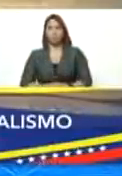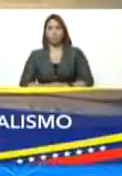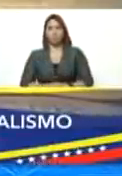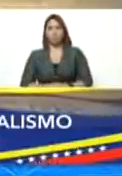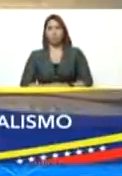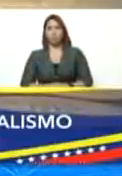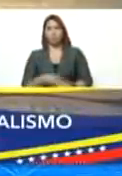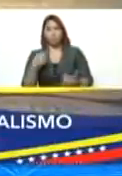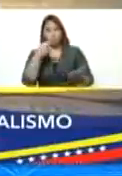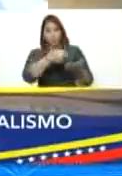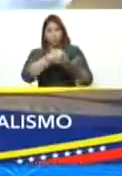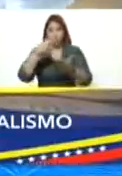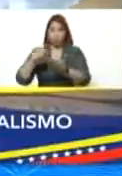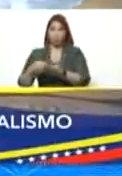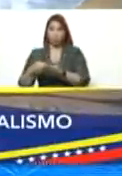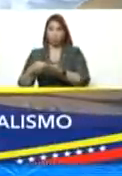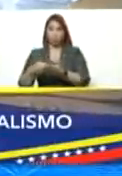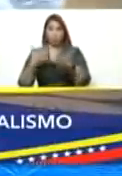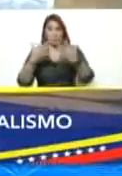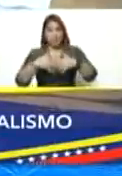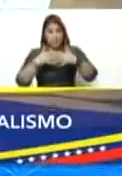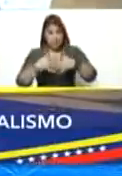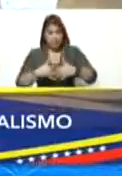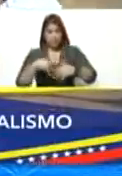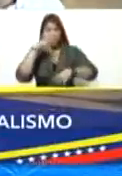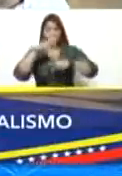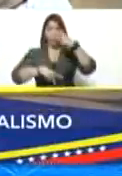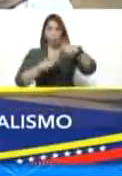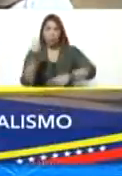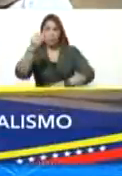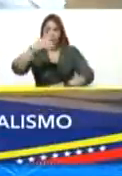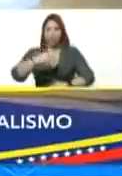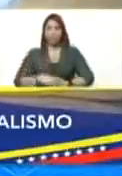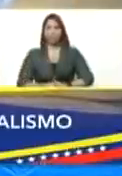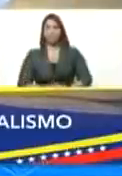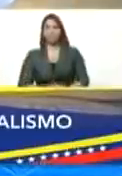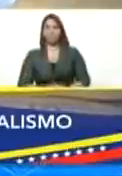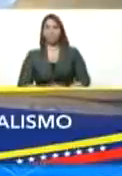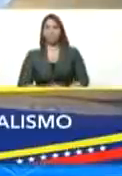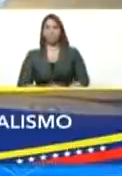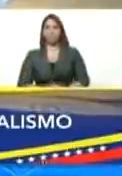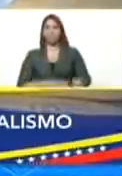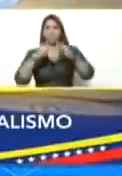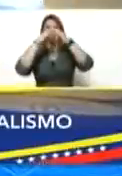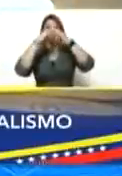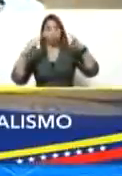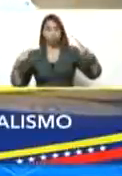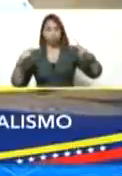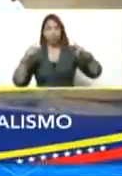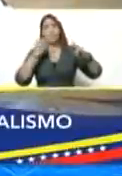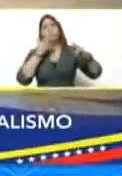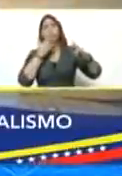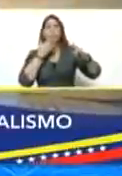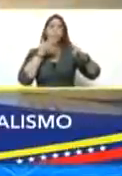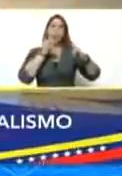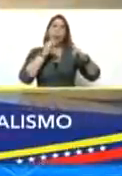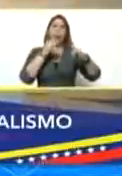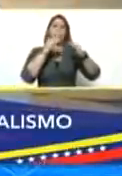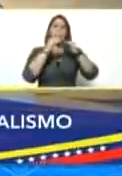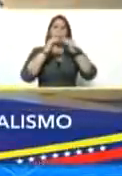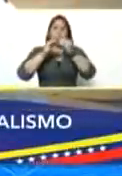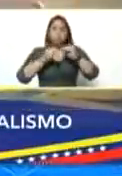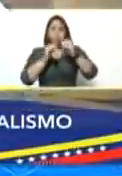E inversiones, la máquina para producir más, el galpón que se le abrió un hueco.